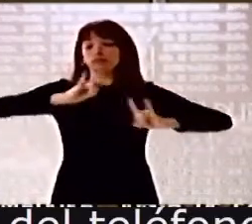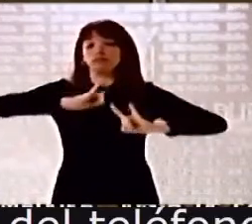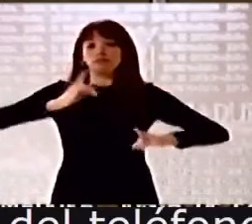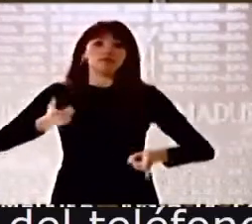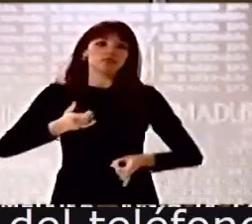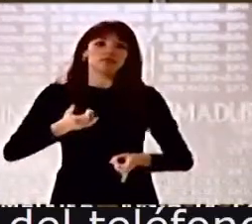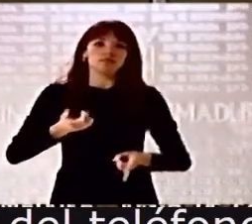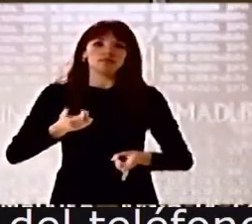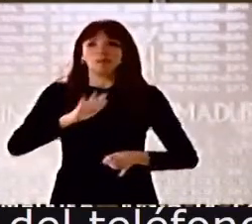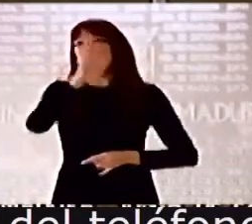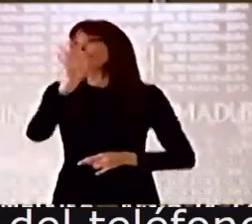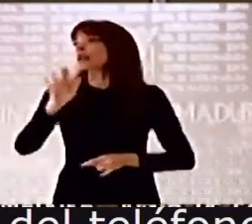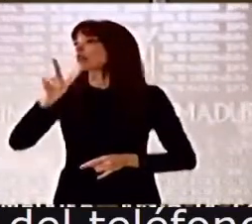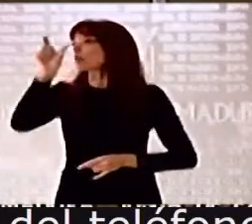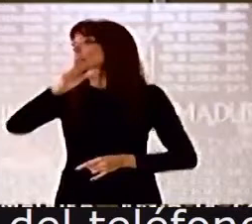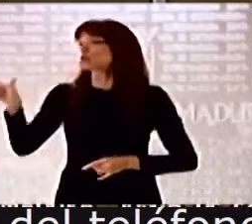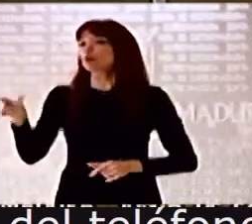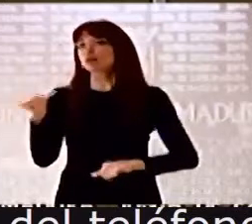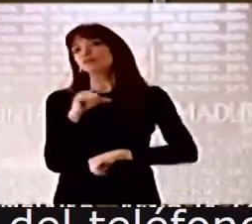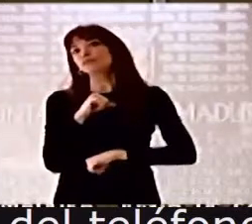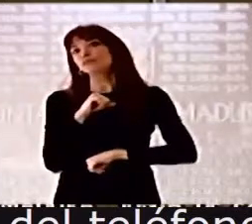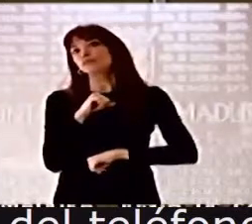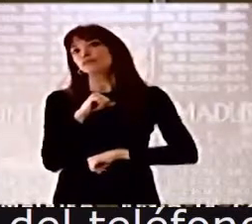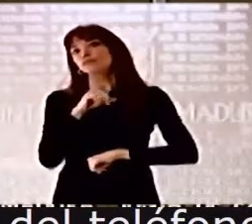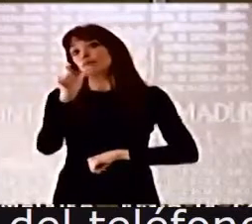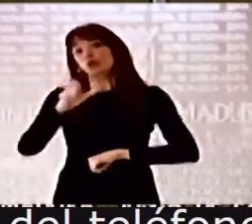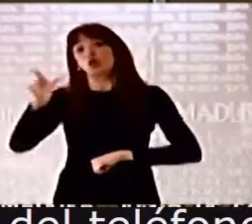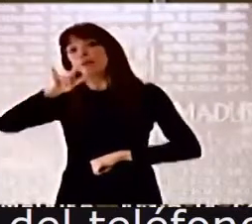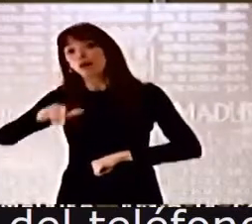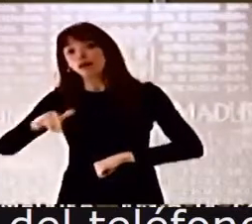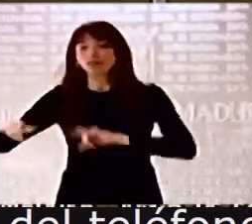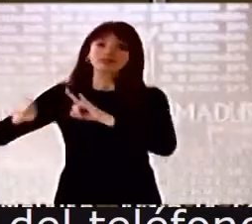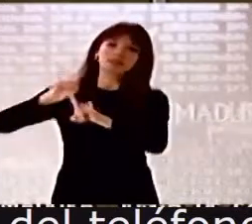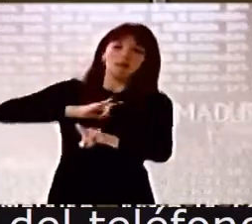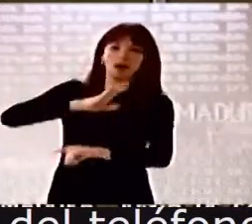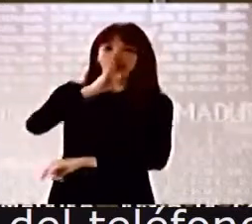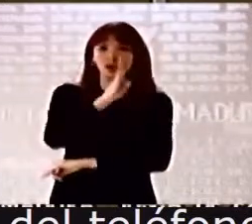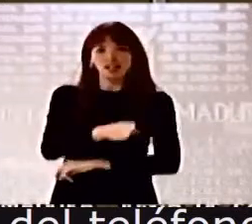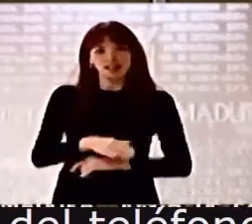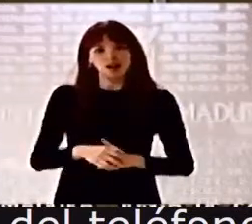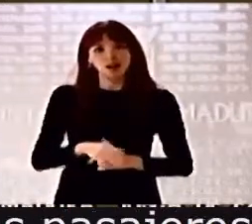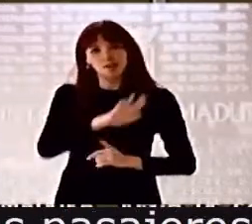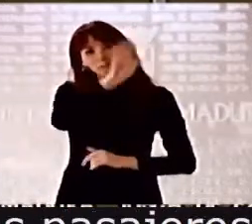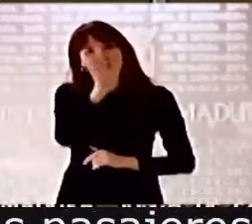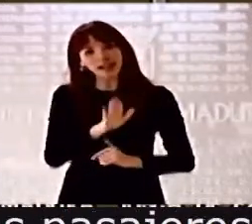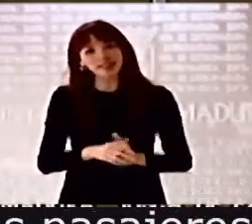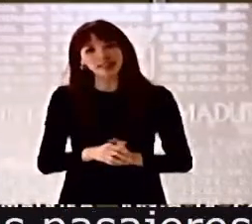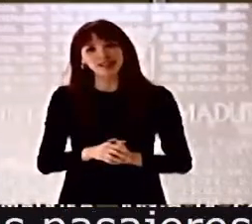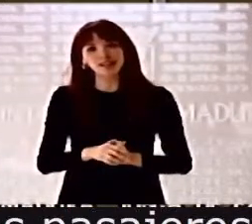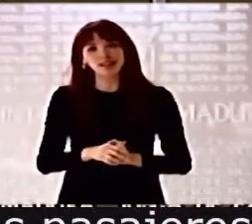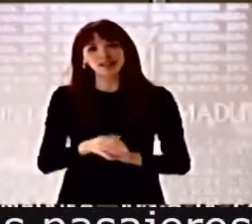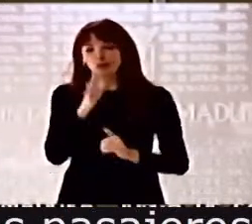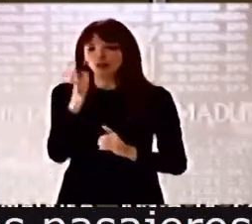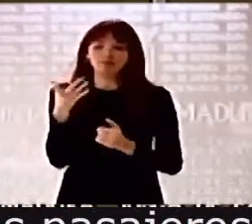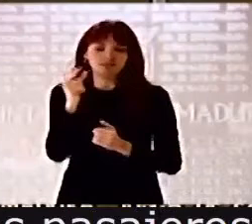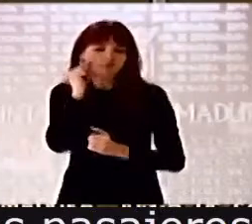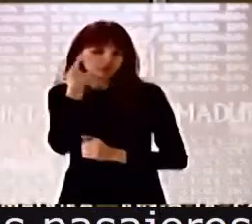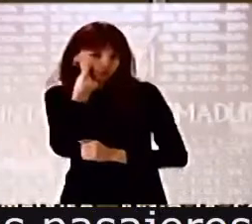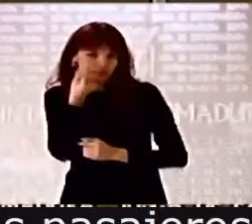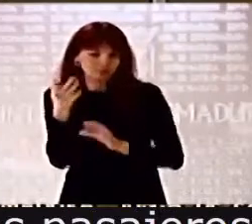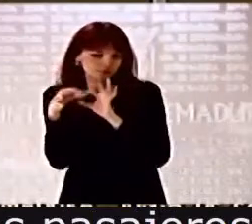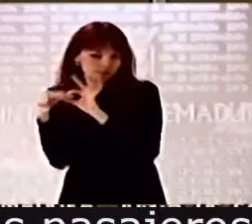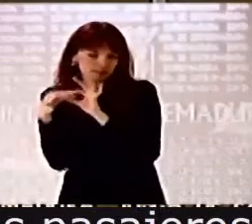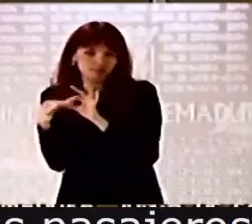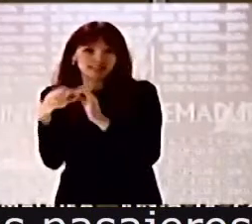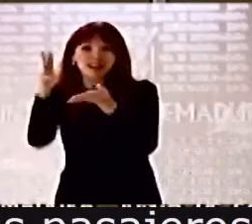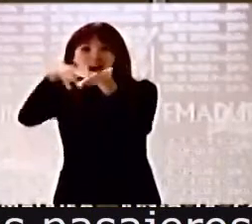llaman algunos pasajeros directamente cuando están allí en el aeropuerto esperando, porque aquí, como somos pequeños, tenemos mucha relación y nos enteramos de todo. Anulaciones